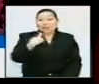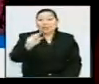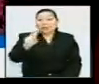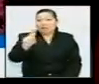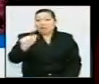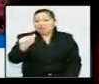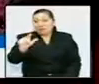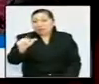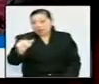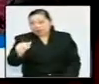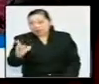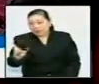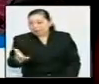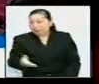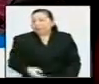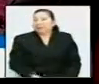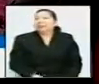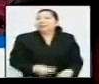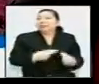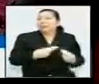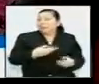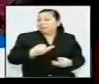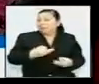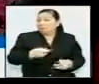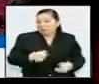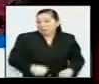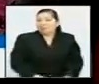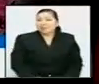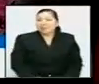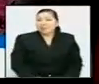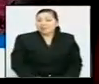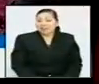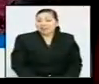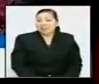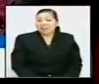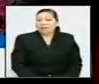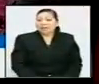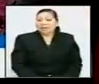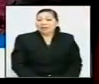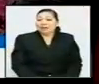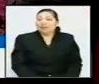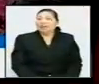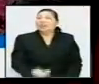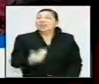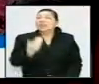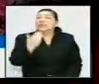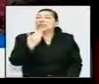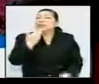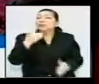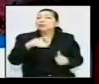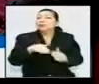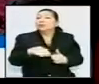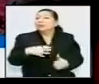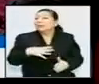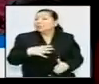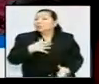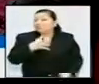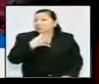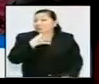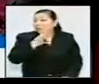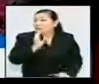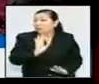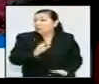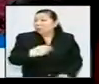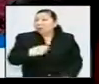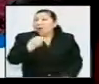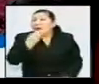hay responsabilidad penal. Penal, así le dije. Pero, ¿quién está implicado? Eso no te lo voy a decir y no